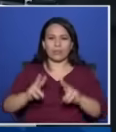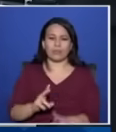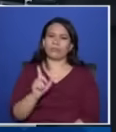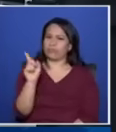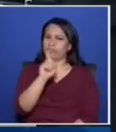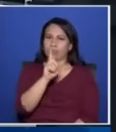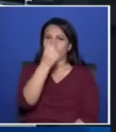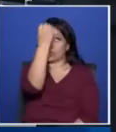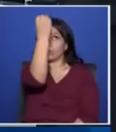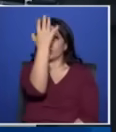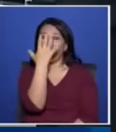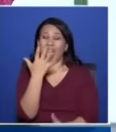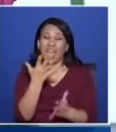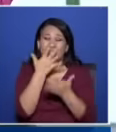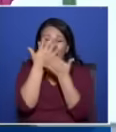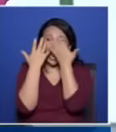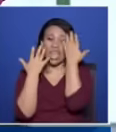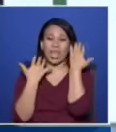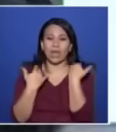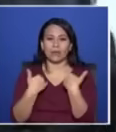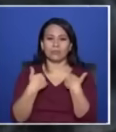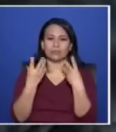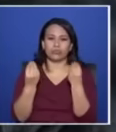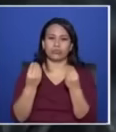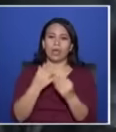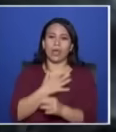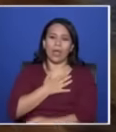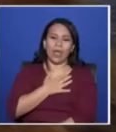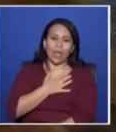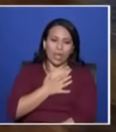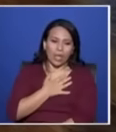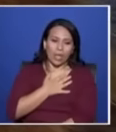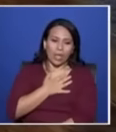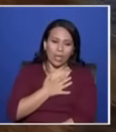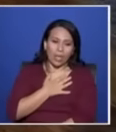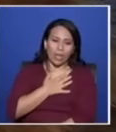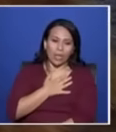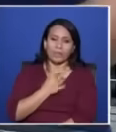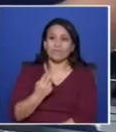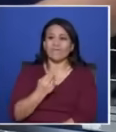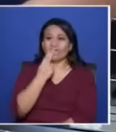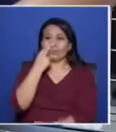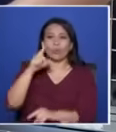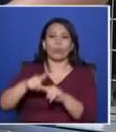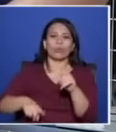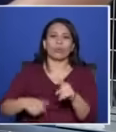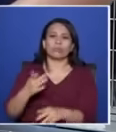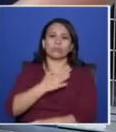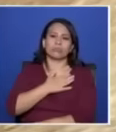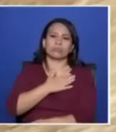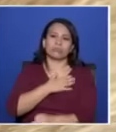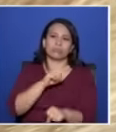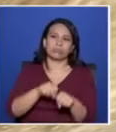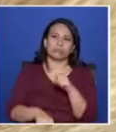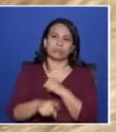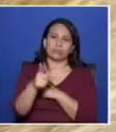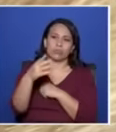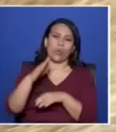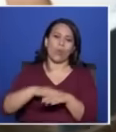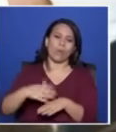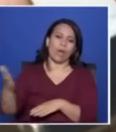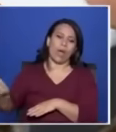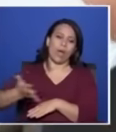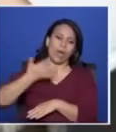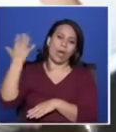evitar exponerse al calor constante. Síntomas como jadeo excesivo, dificultad respiratoria y colapso responderían a un golpe de